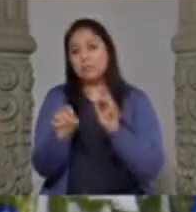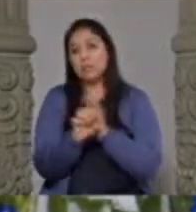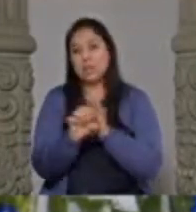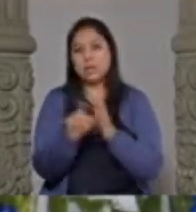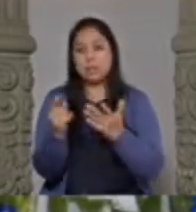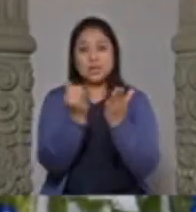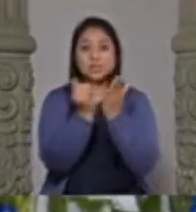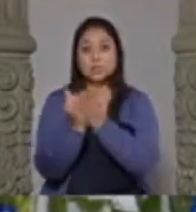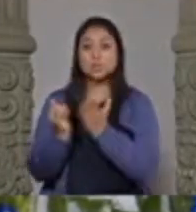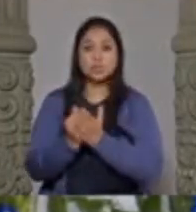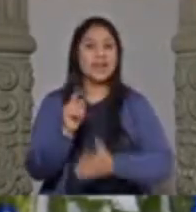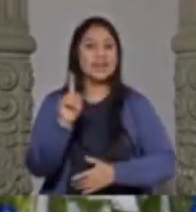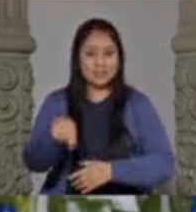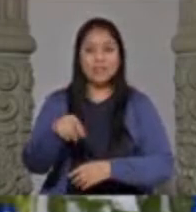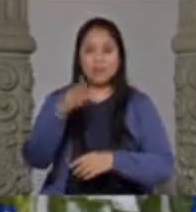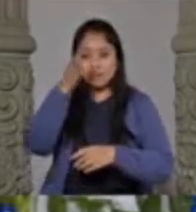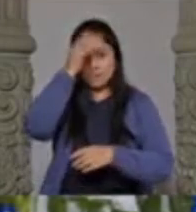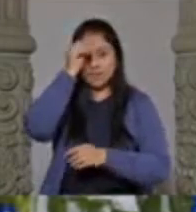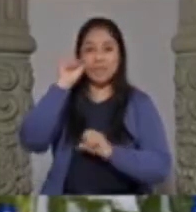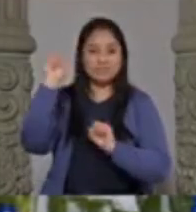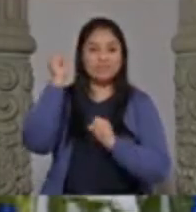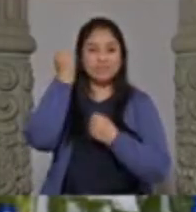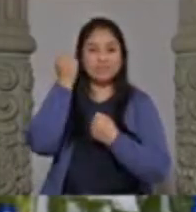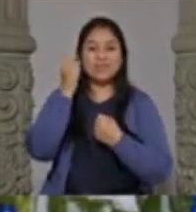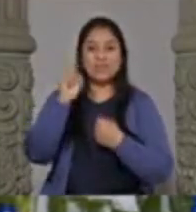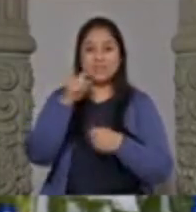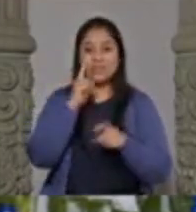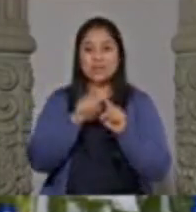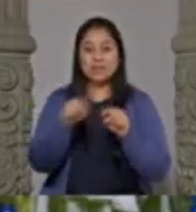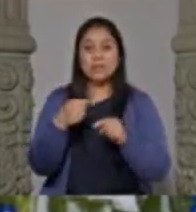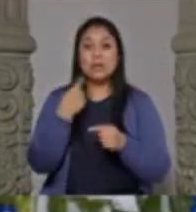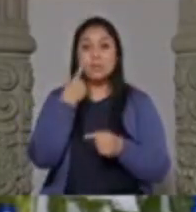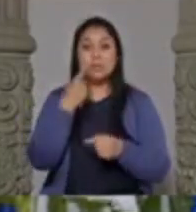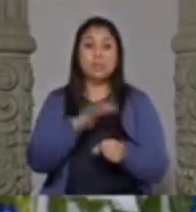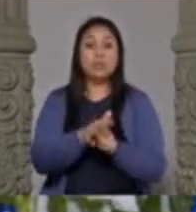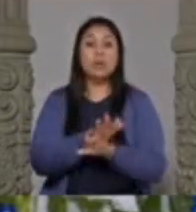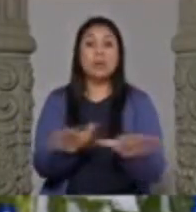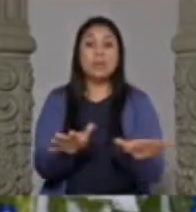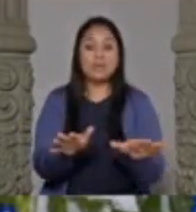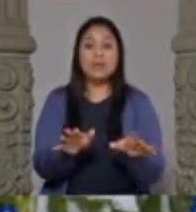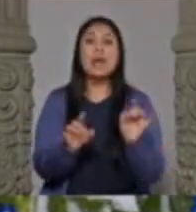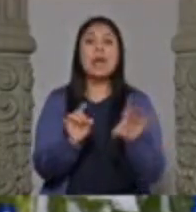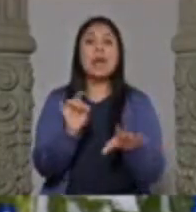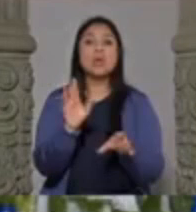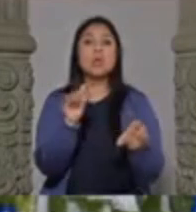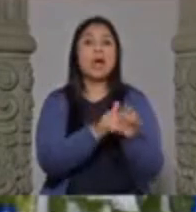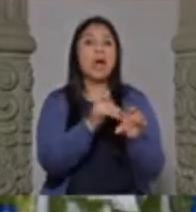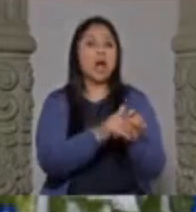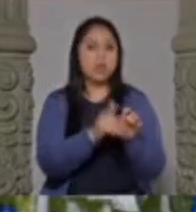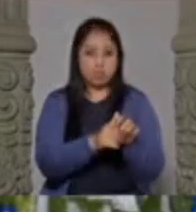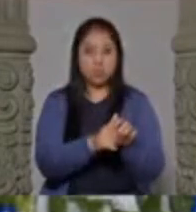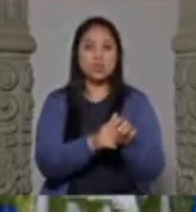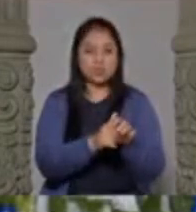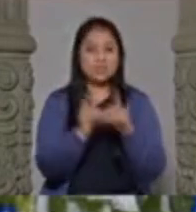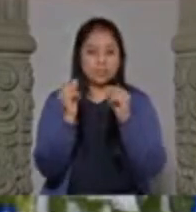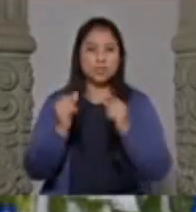de las instituciones. Lo aprendimos y lo vivimos durante la pandemia. Por la pandemia hubo ahorros en